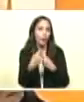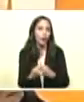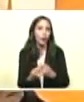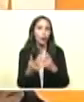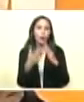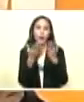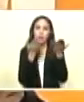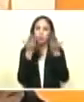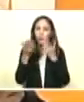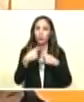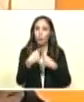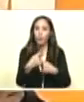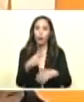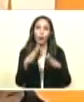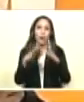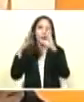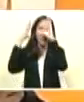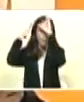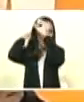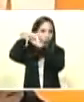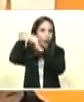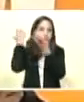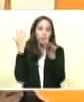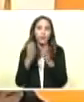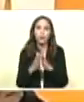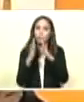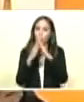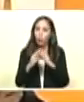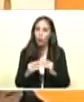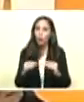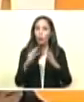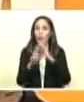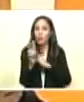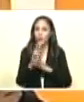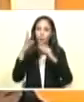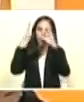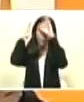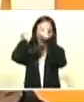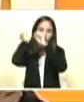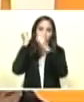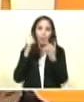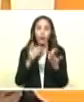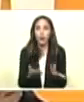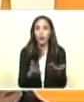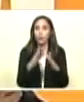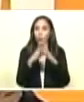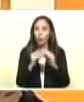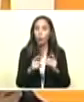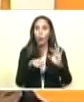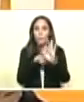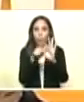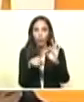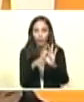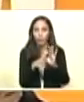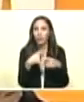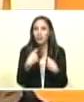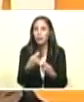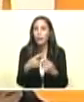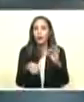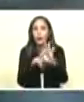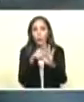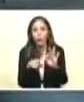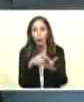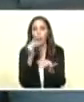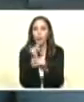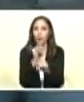en todas las embajadas y consulados de la República Bolivariana de Venezuela, en el mundo, en la moneda Petro o en